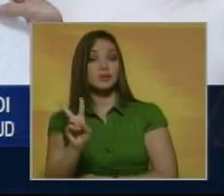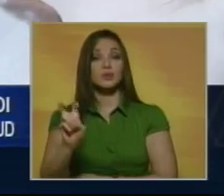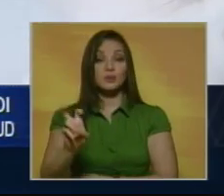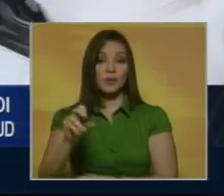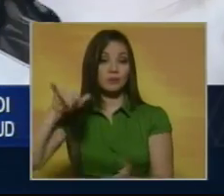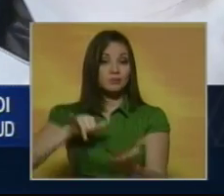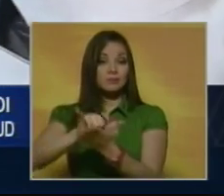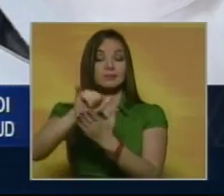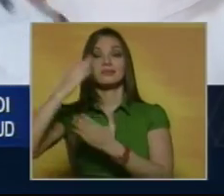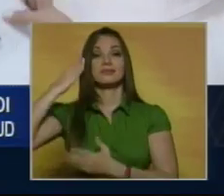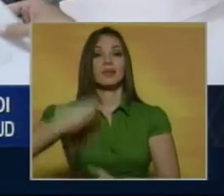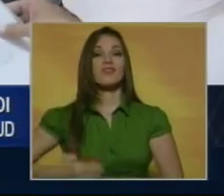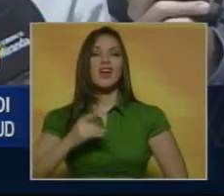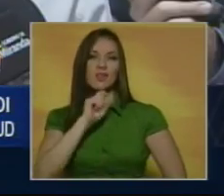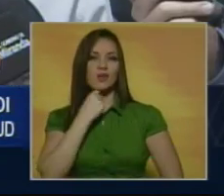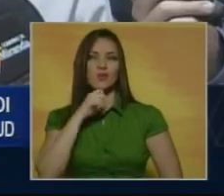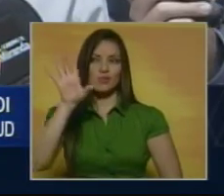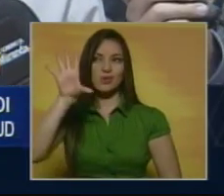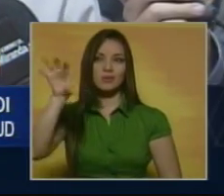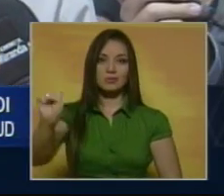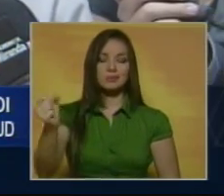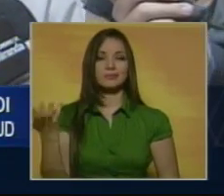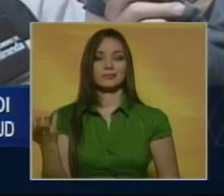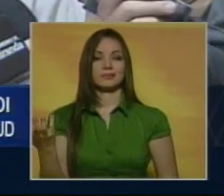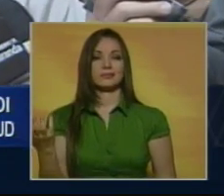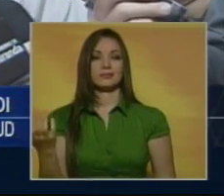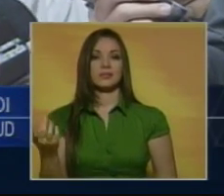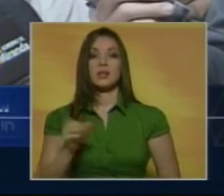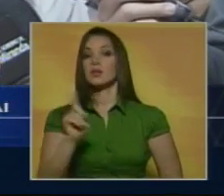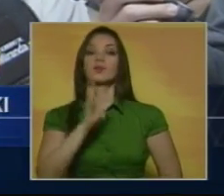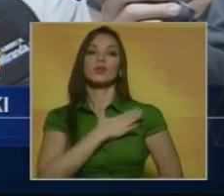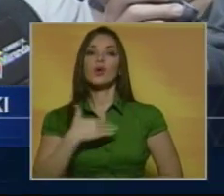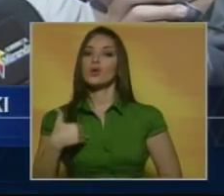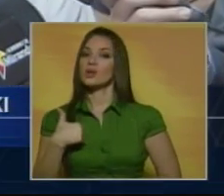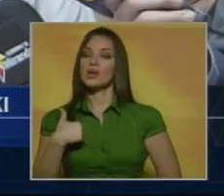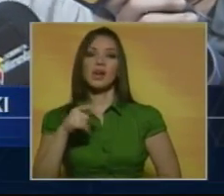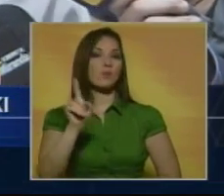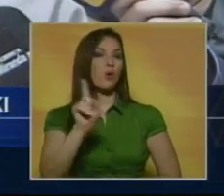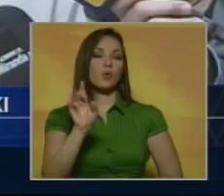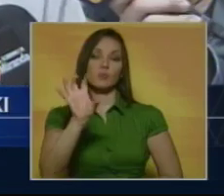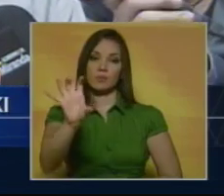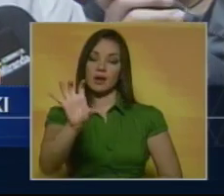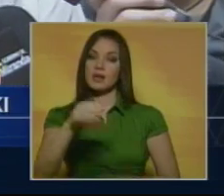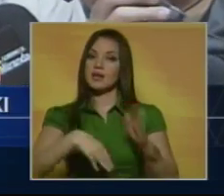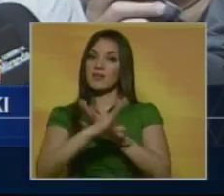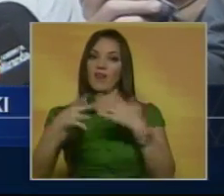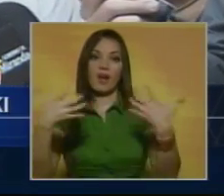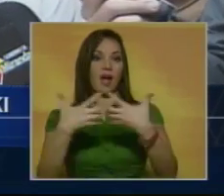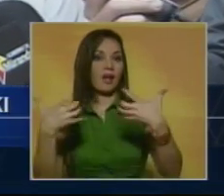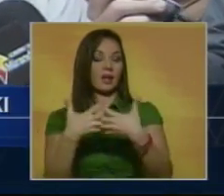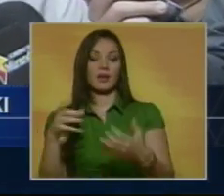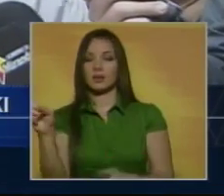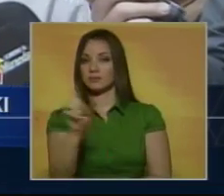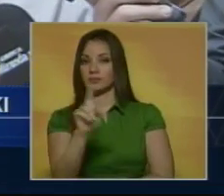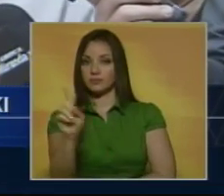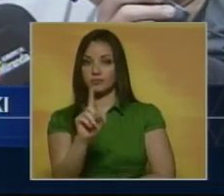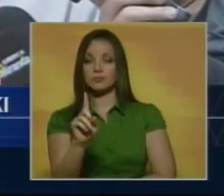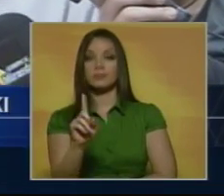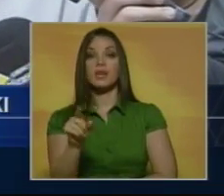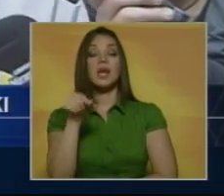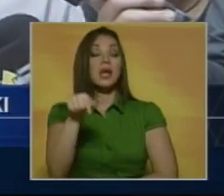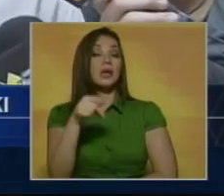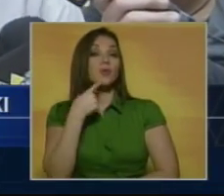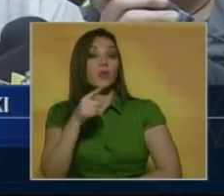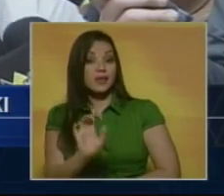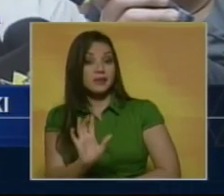aviones militares rusos. No queremos un país que vaya a ninguna guerra, los venezolanos no vamos a ninguna guerra. Esto ahora aquí que